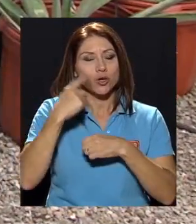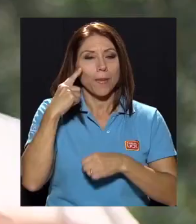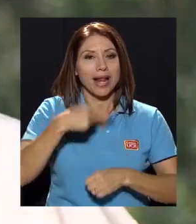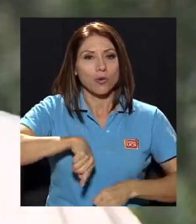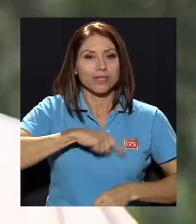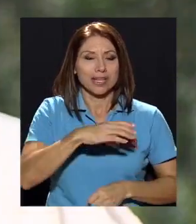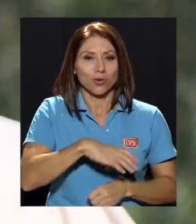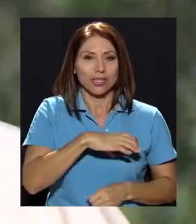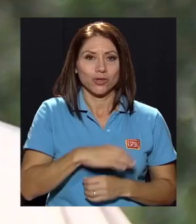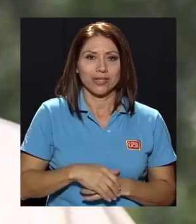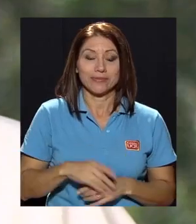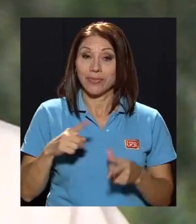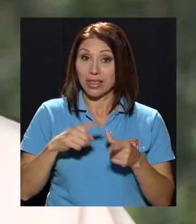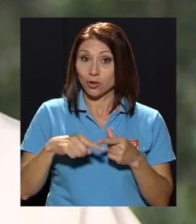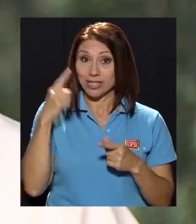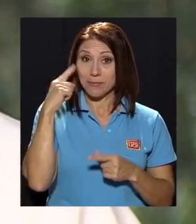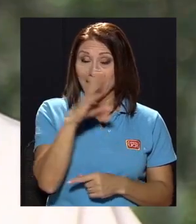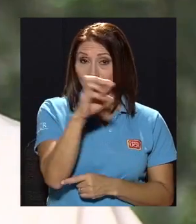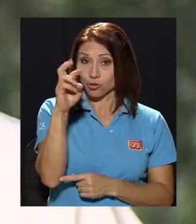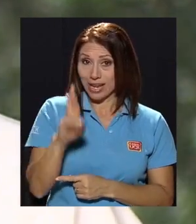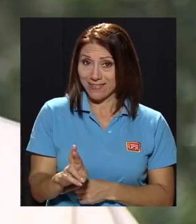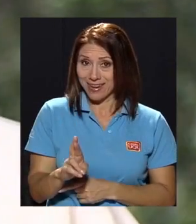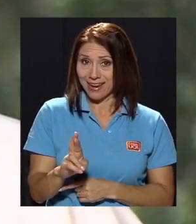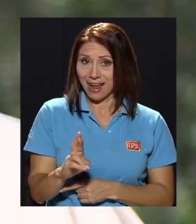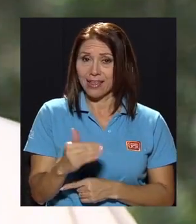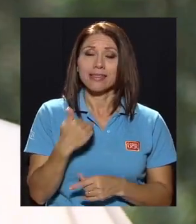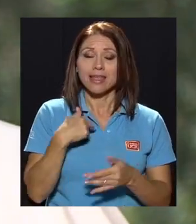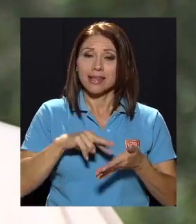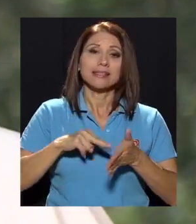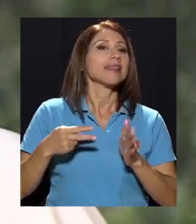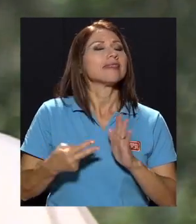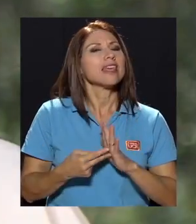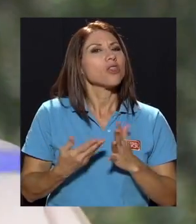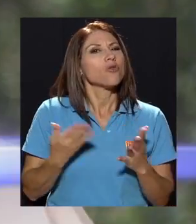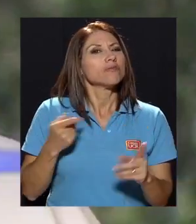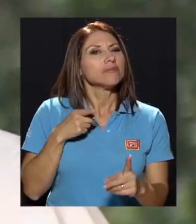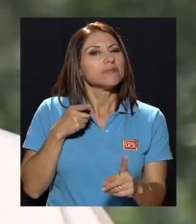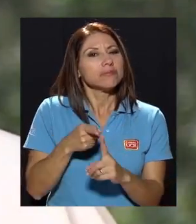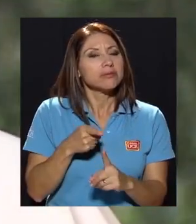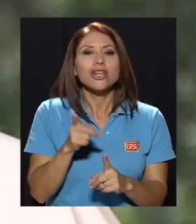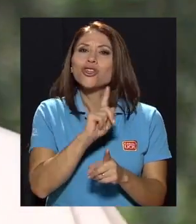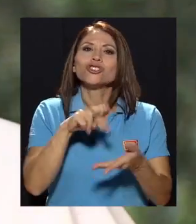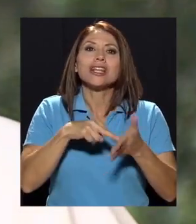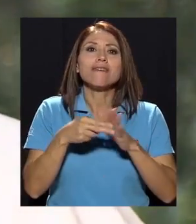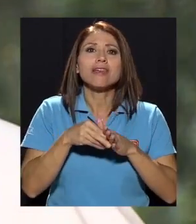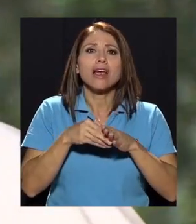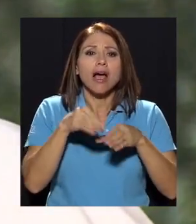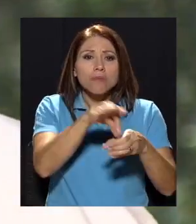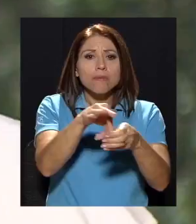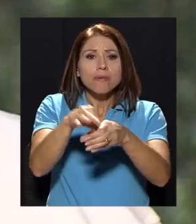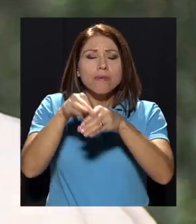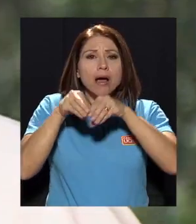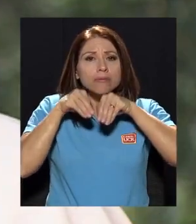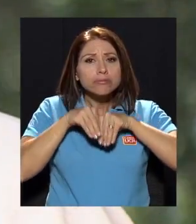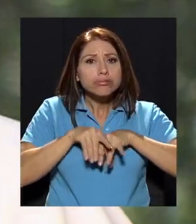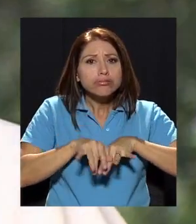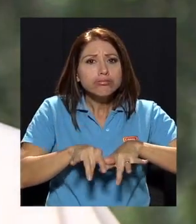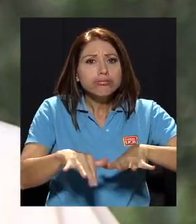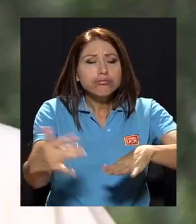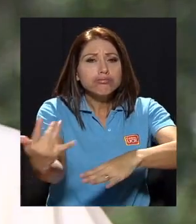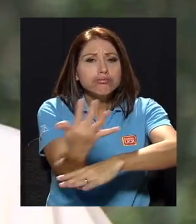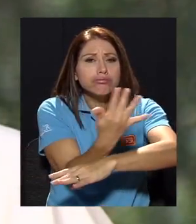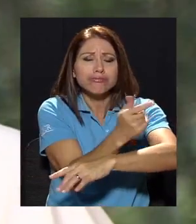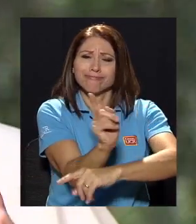Entonces, lo que tiene sentido para Costa Rica, desde mi punto de vista, no es producir grandes cantidades en extensiones muy amplias,